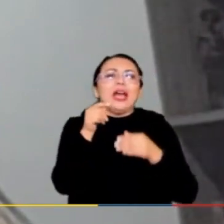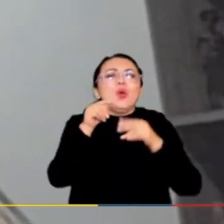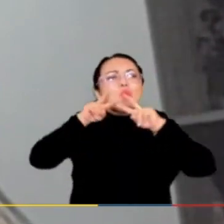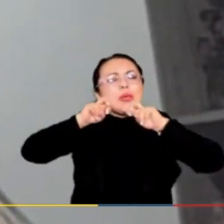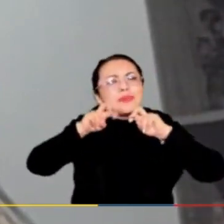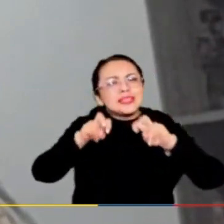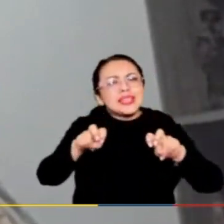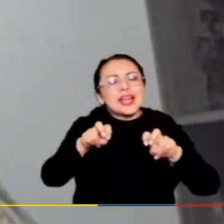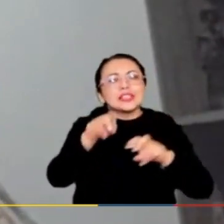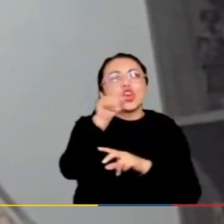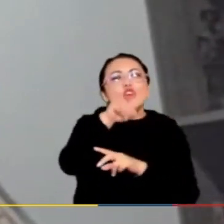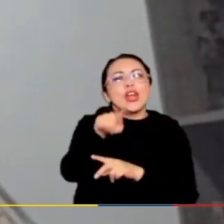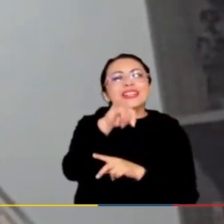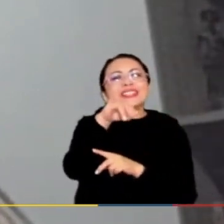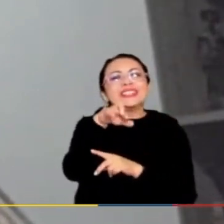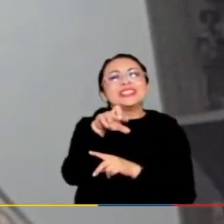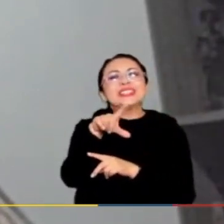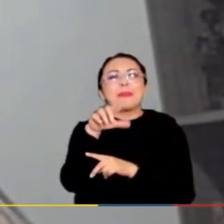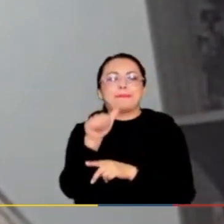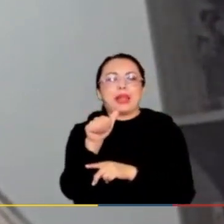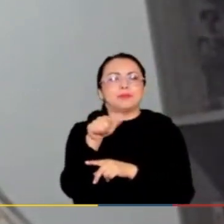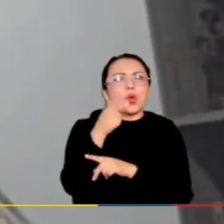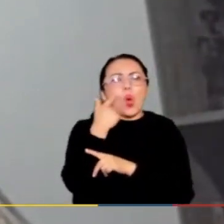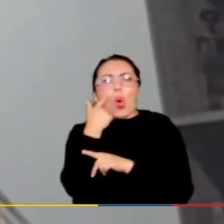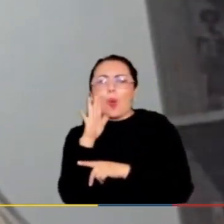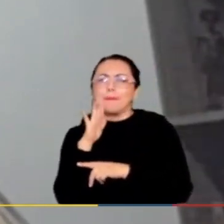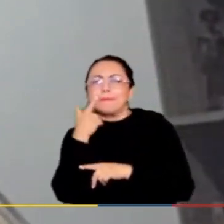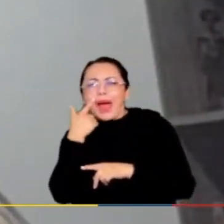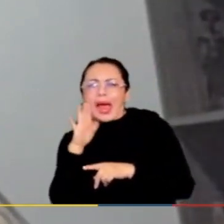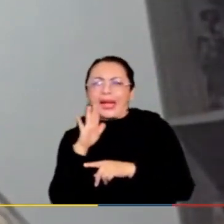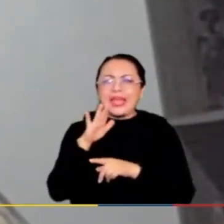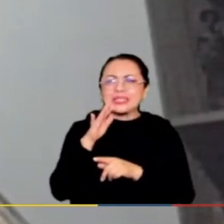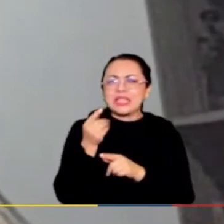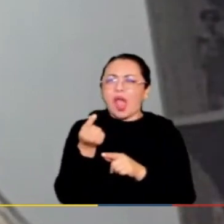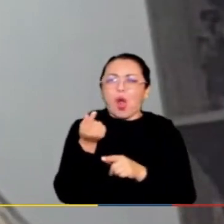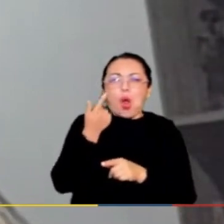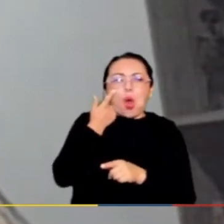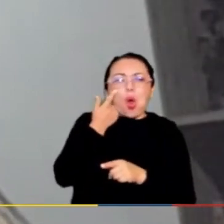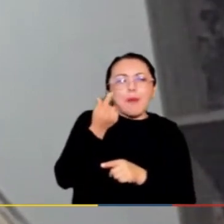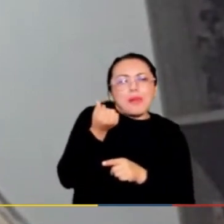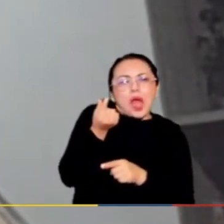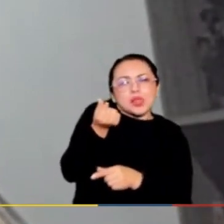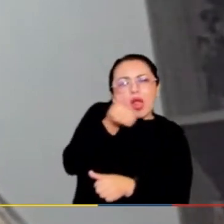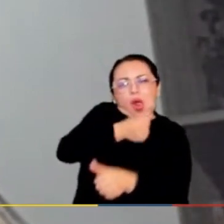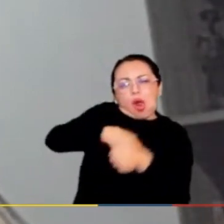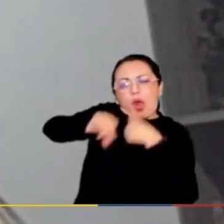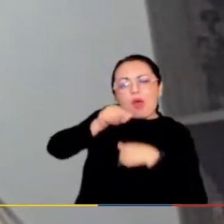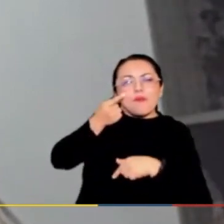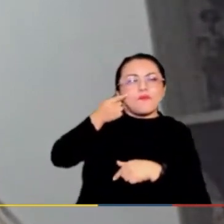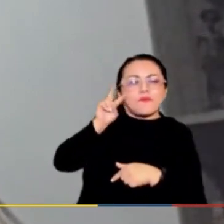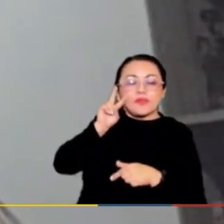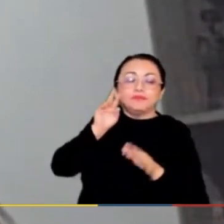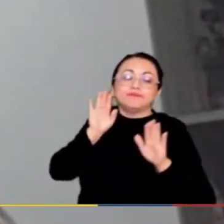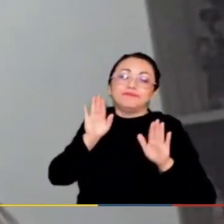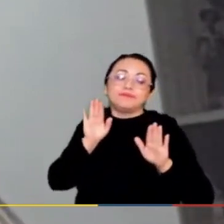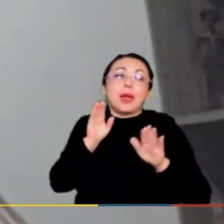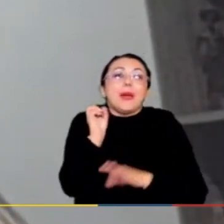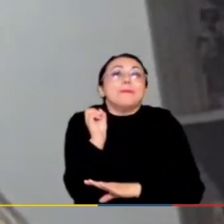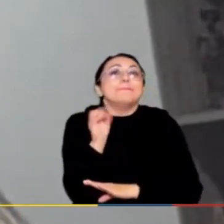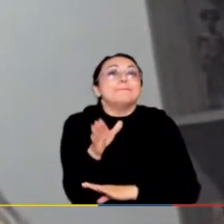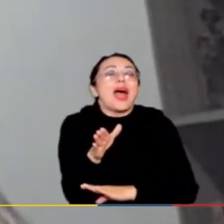sistema CIPLA de prevención del lavado de activos vigente para el 19 de mayo del 2008, sin considerar que la facultad del banco